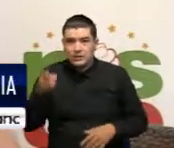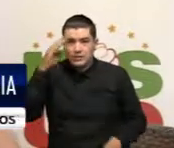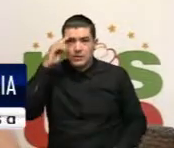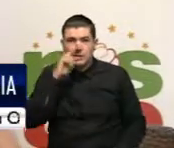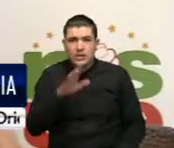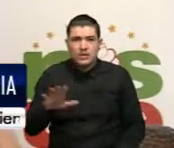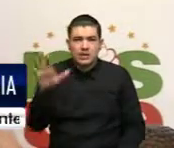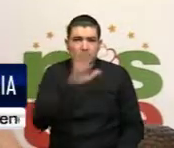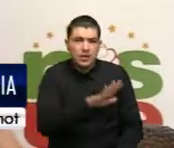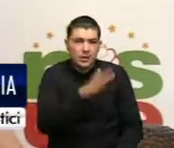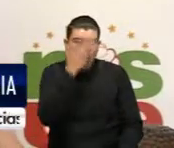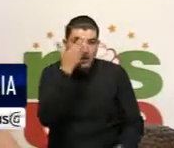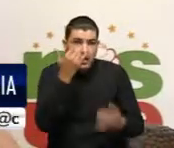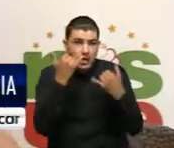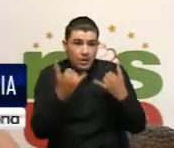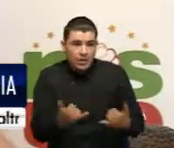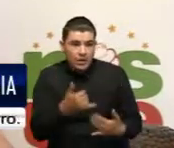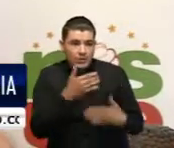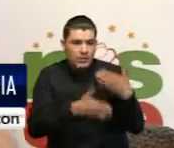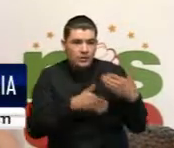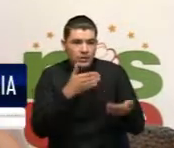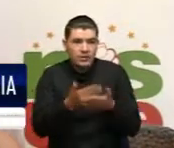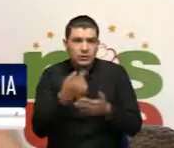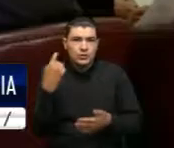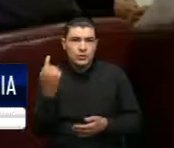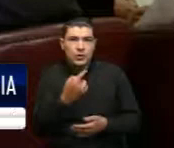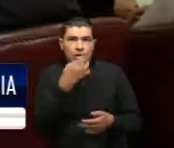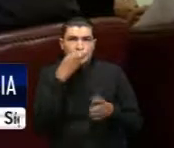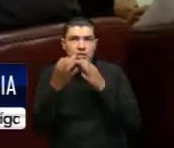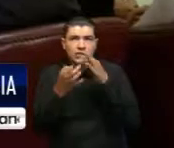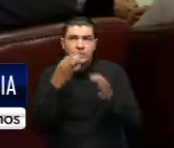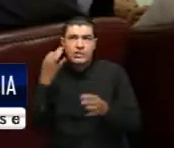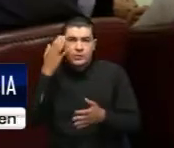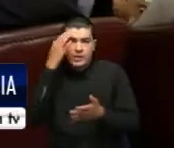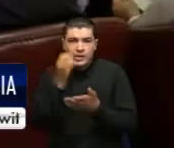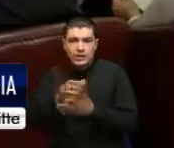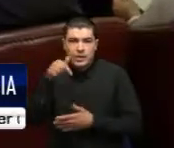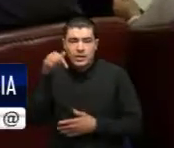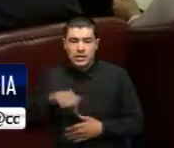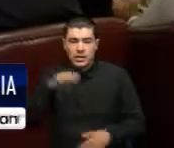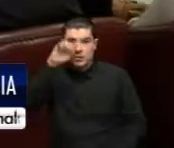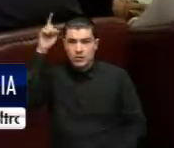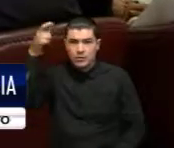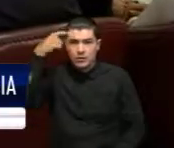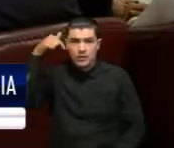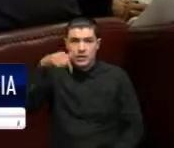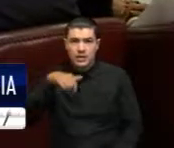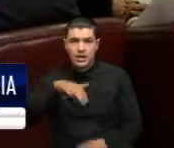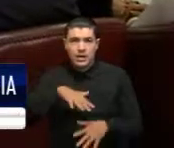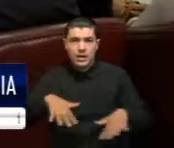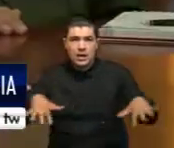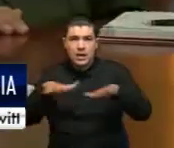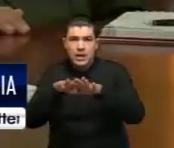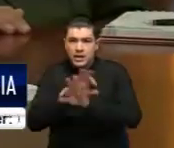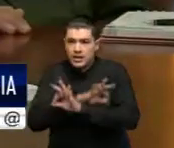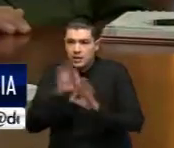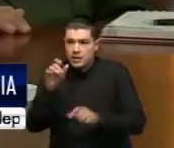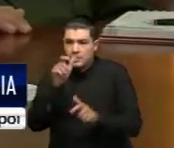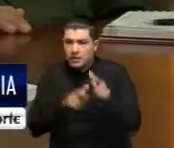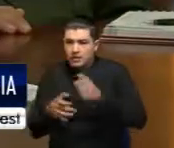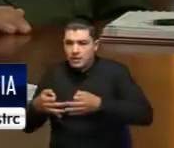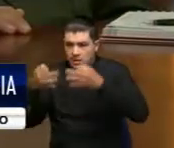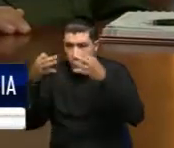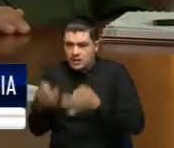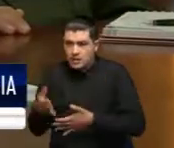llevamos, por vía, digamos, de comentario que me hicieron acá en la gobernación, ninguno ha presentado formalmente